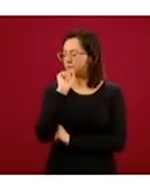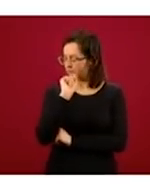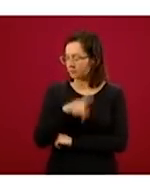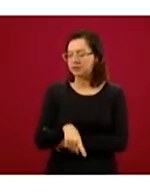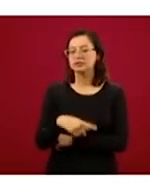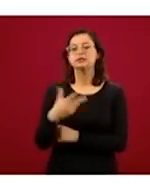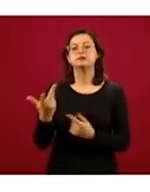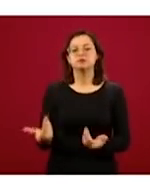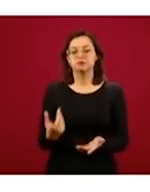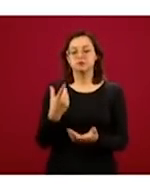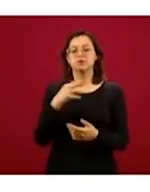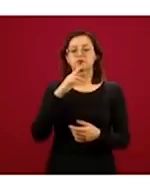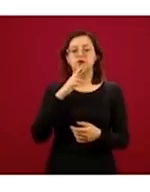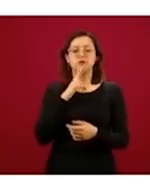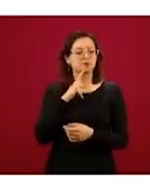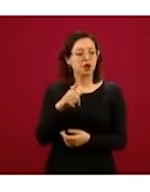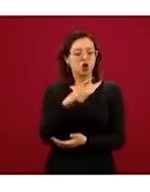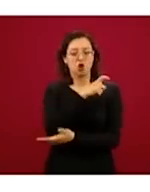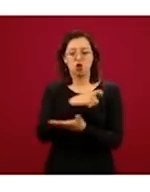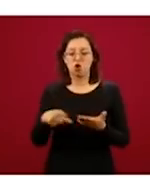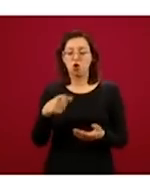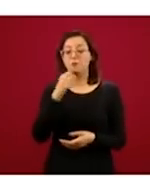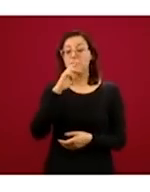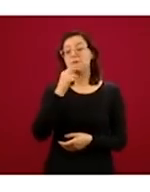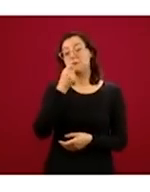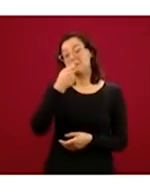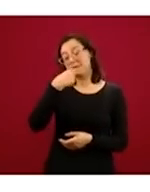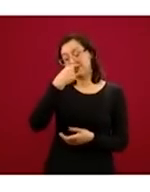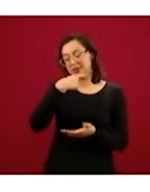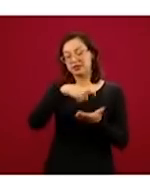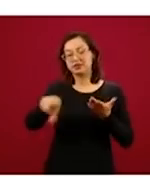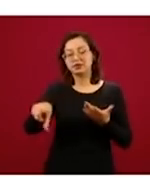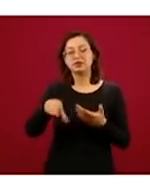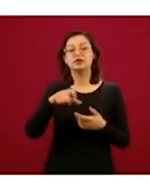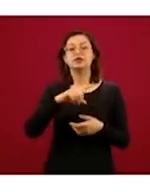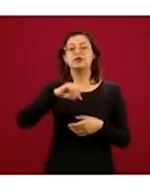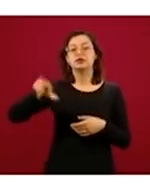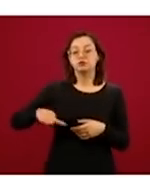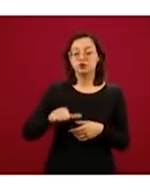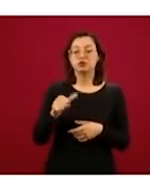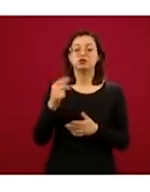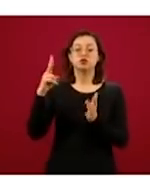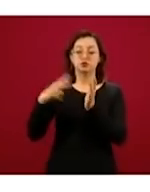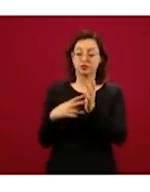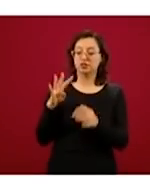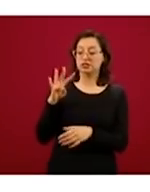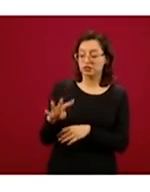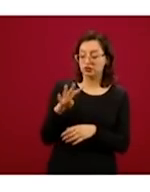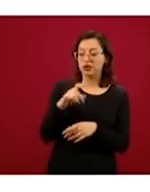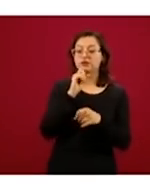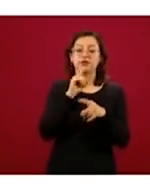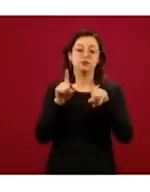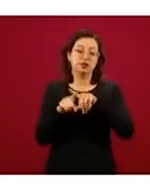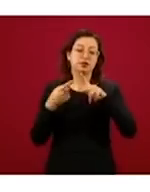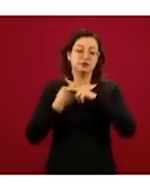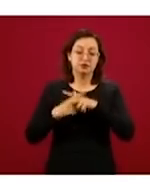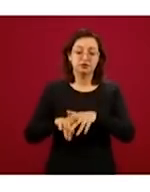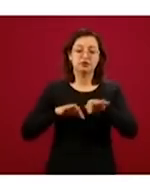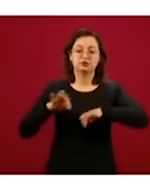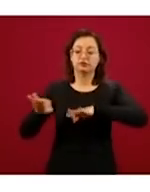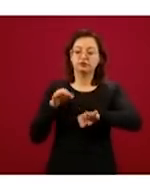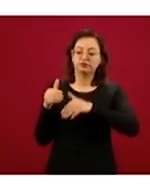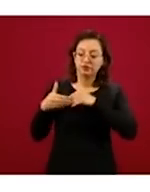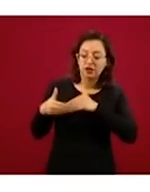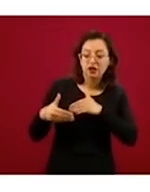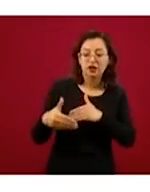de comprar los mejores medicamentos enseguida empezamos desde 2009 19 a trabajar en la optimización de los